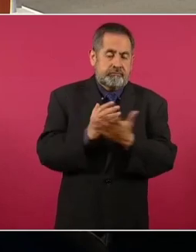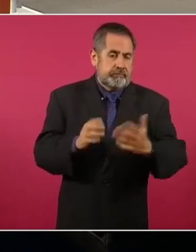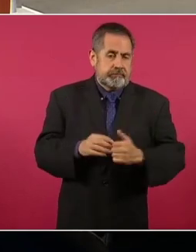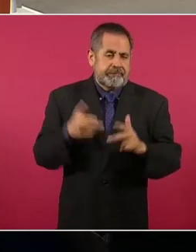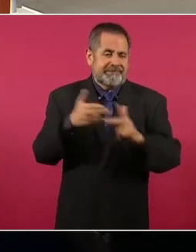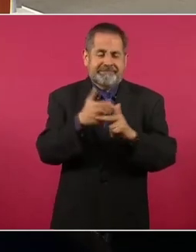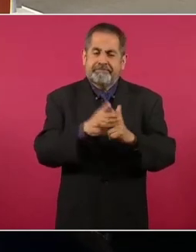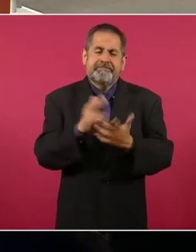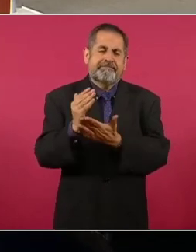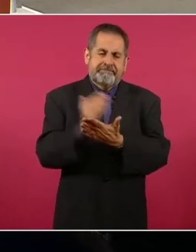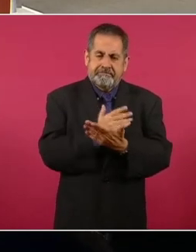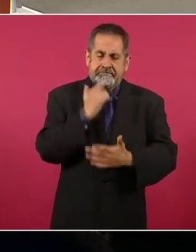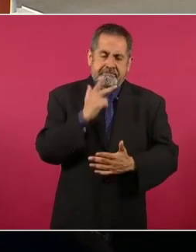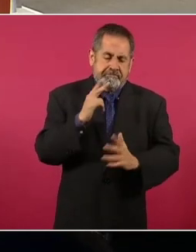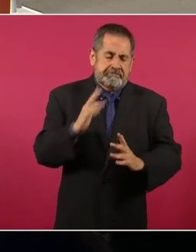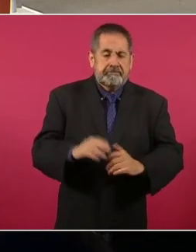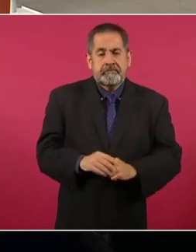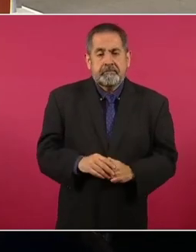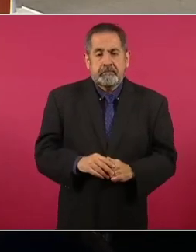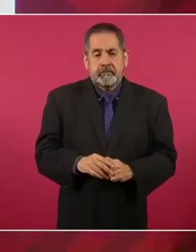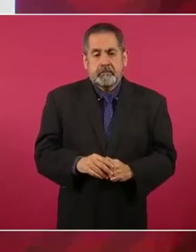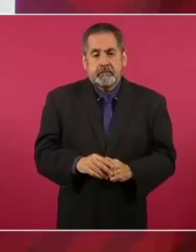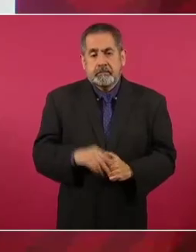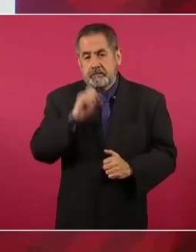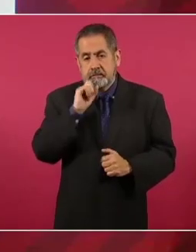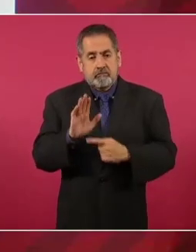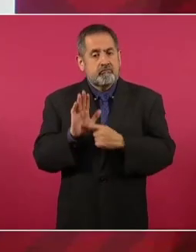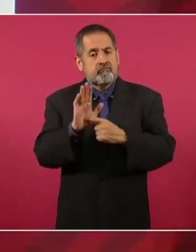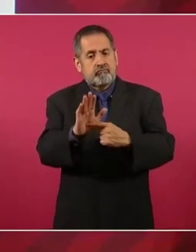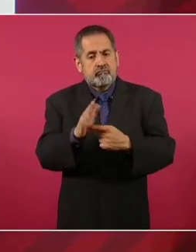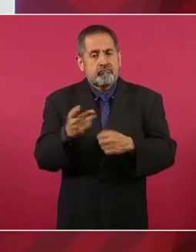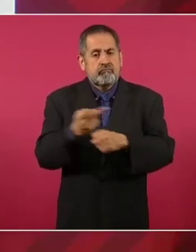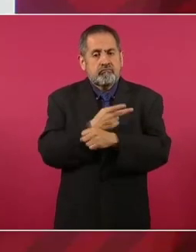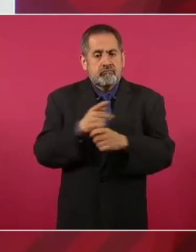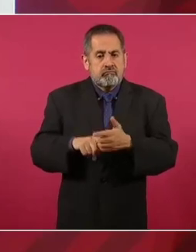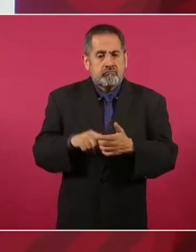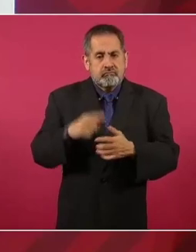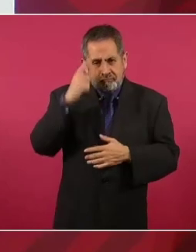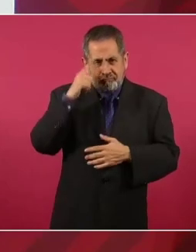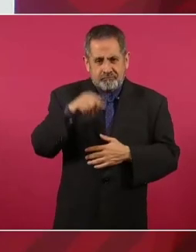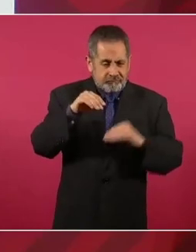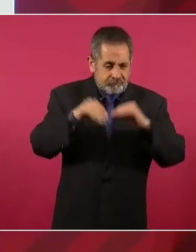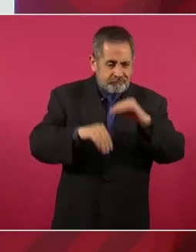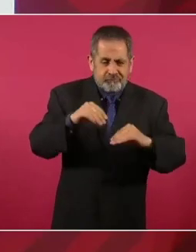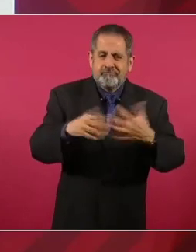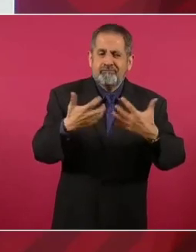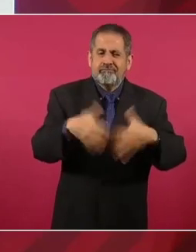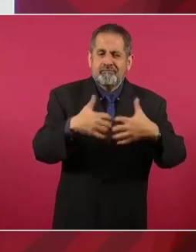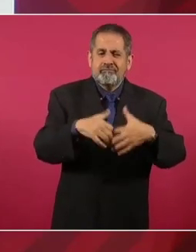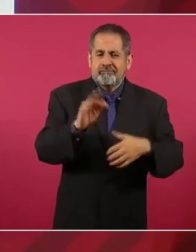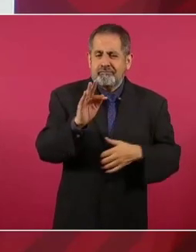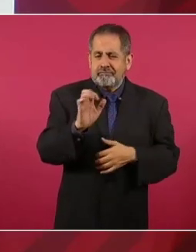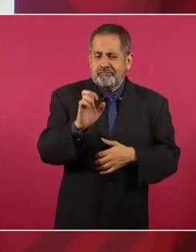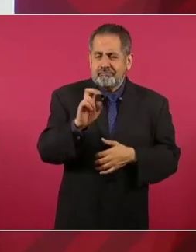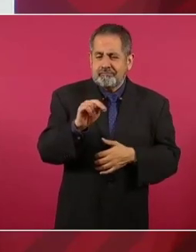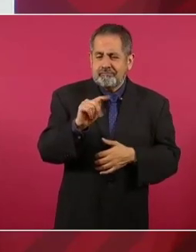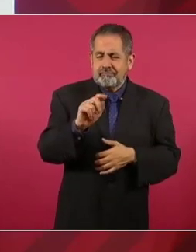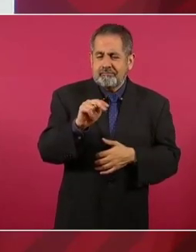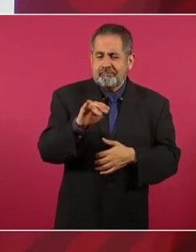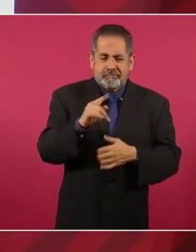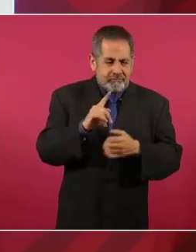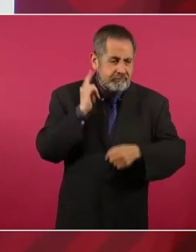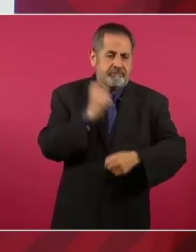homicidios. Y se presentaron los avances en el combate a la fabricación y comercio de fentanilo, que es una prioridad que el presidente